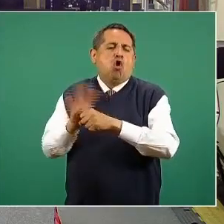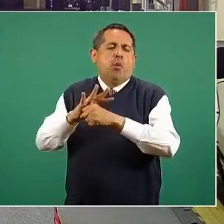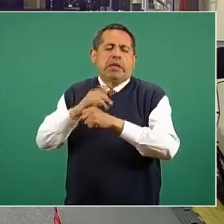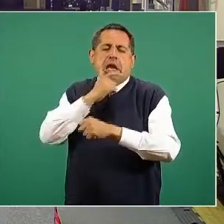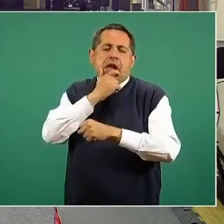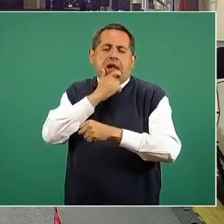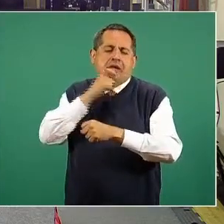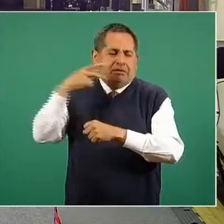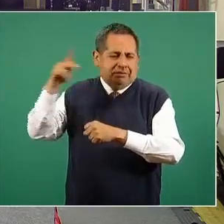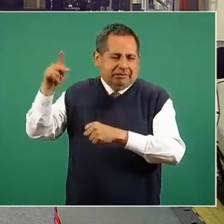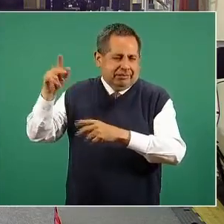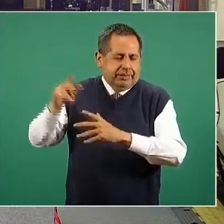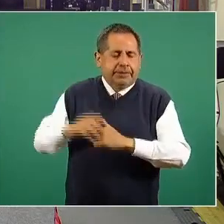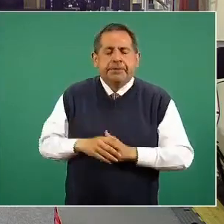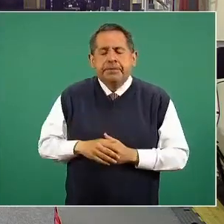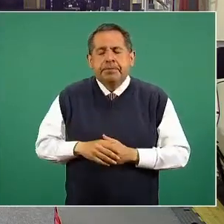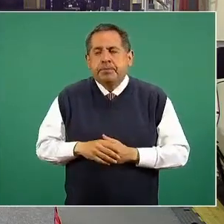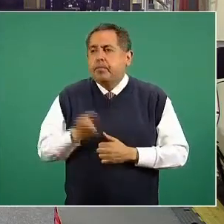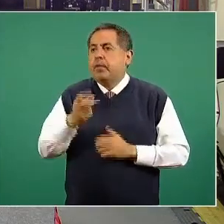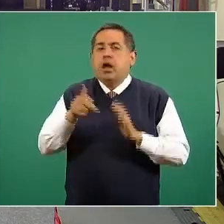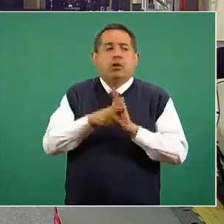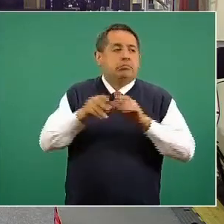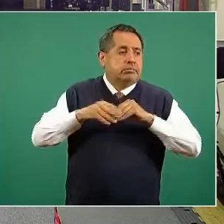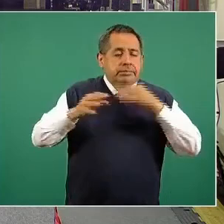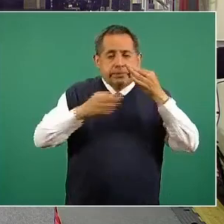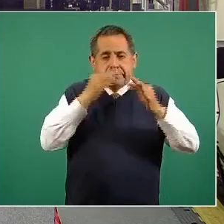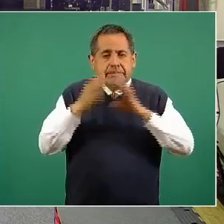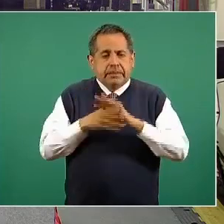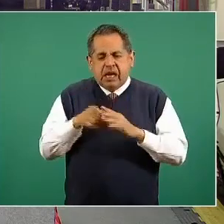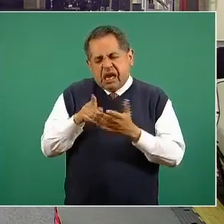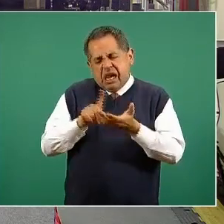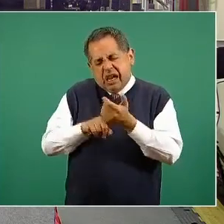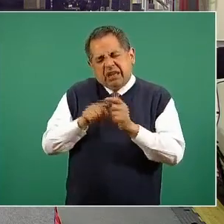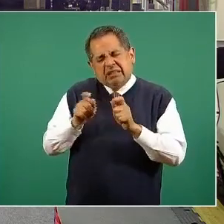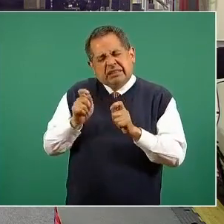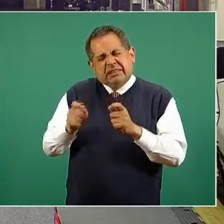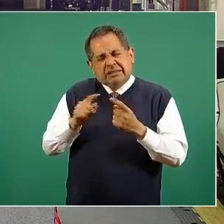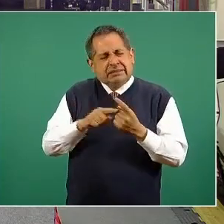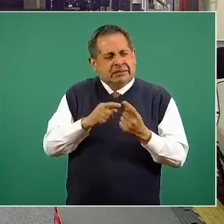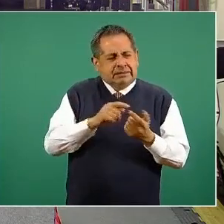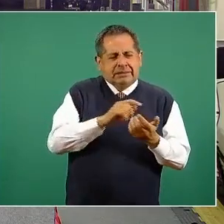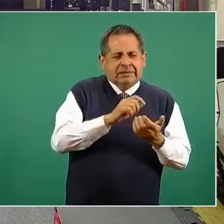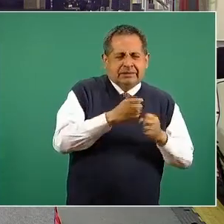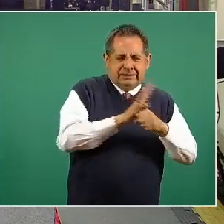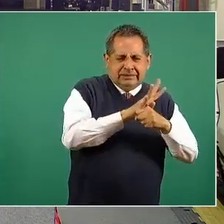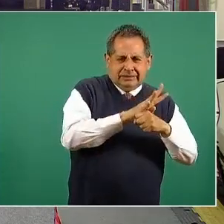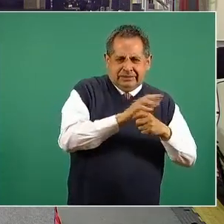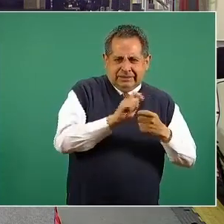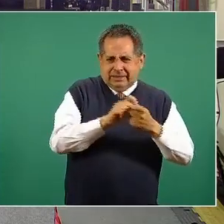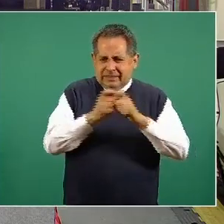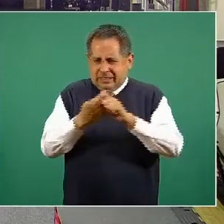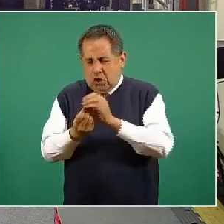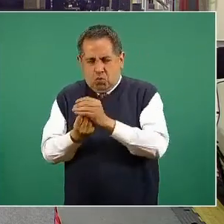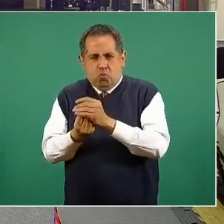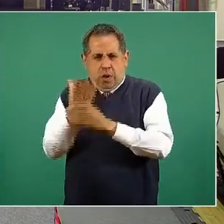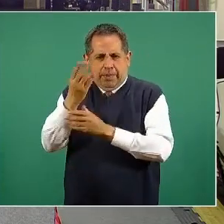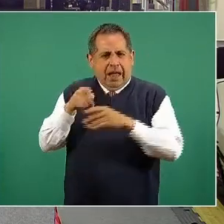hay algunas publicaciones en medios de comunicación que hablan sobre las características de la nueva cepa. Entonces mucha